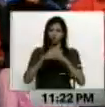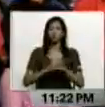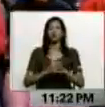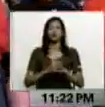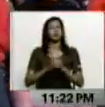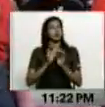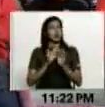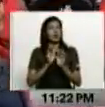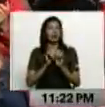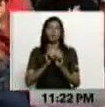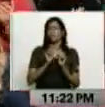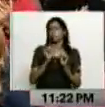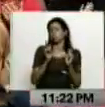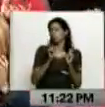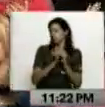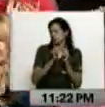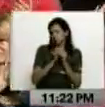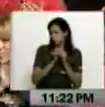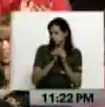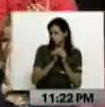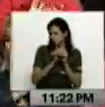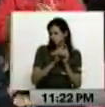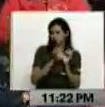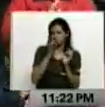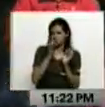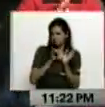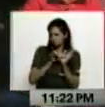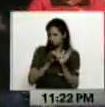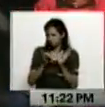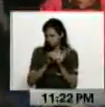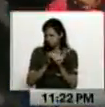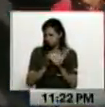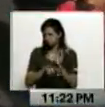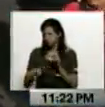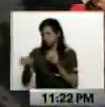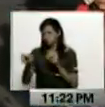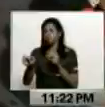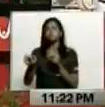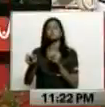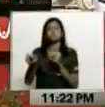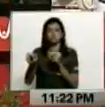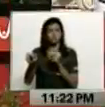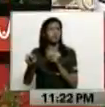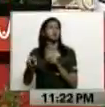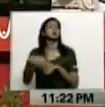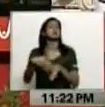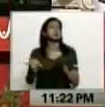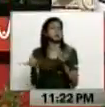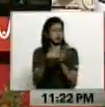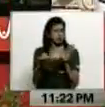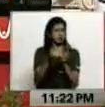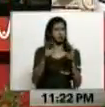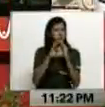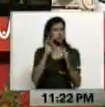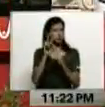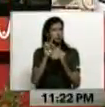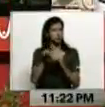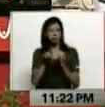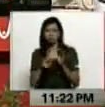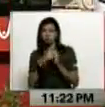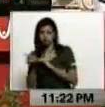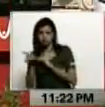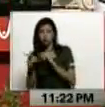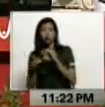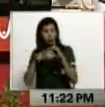nacional y de pasadita Como quien no quiere la cosa vamos a estar por ahí por los lados del